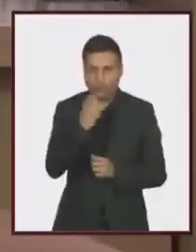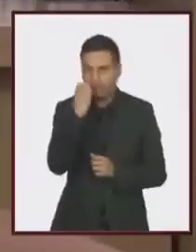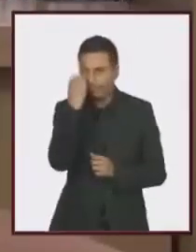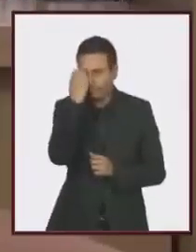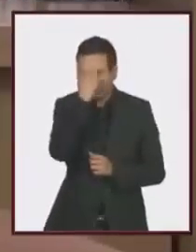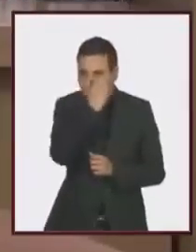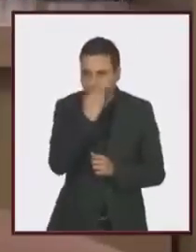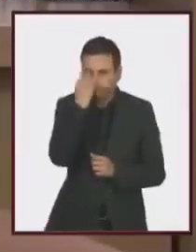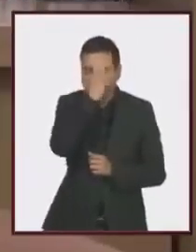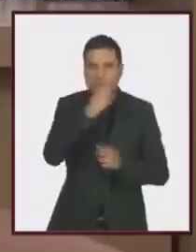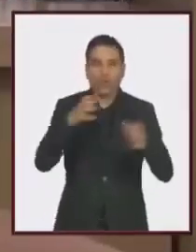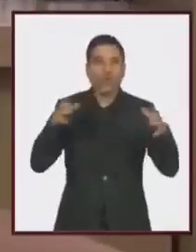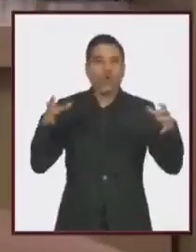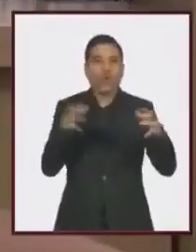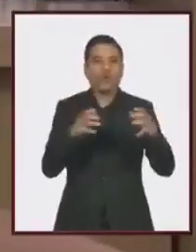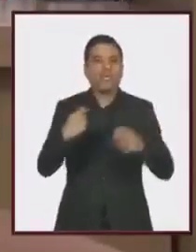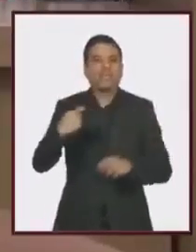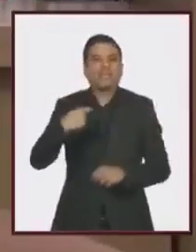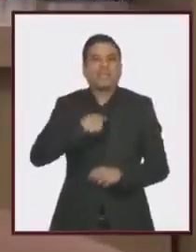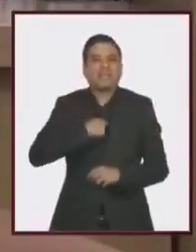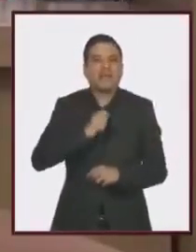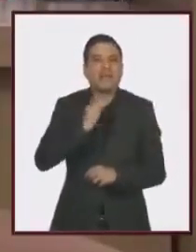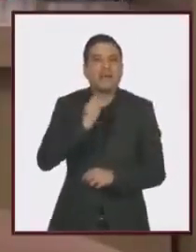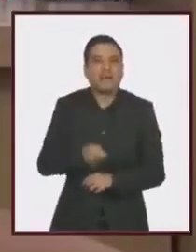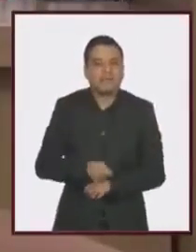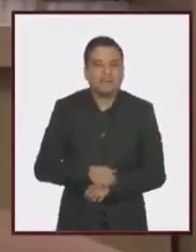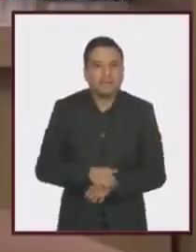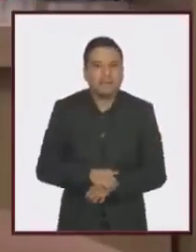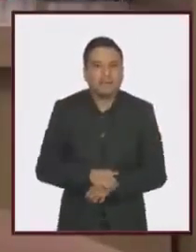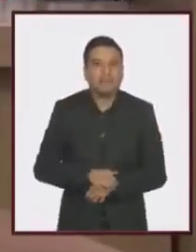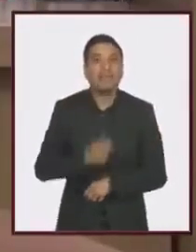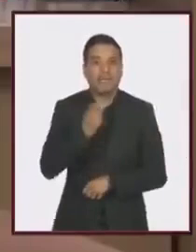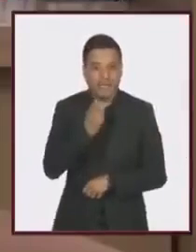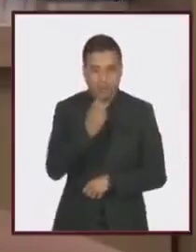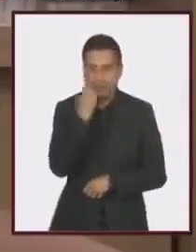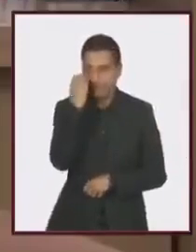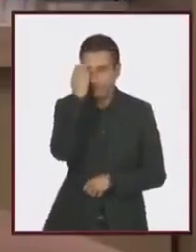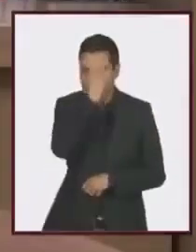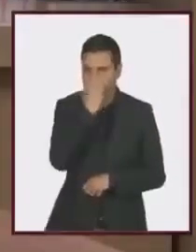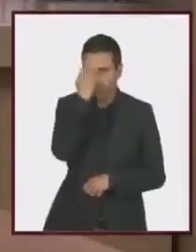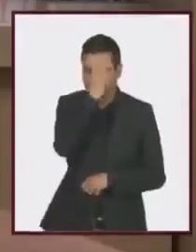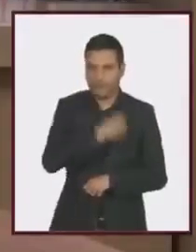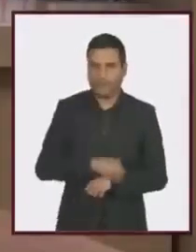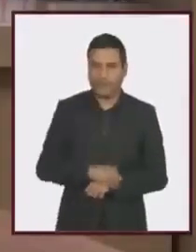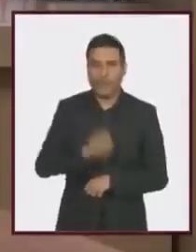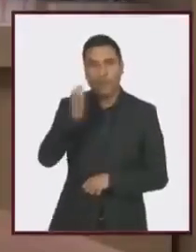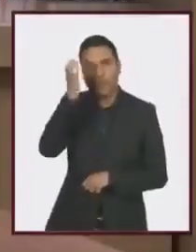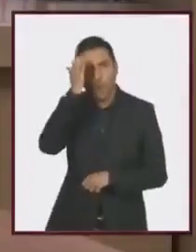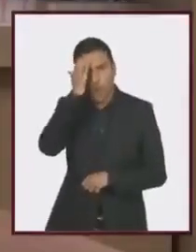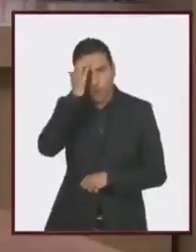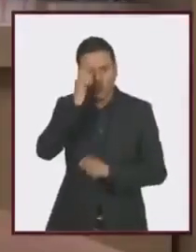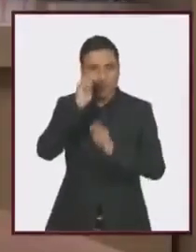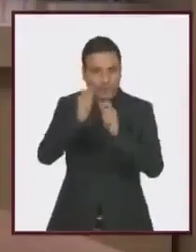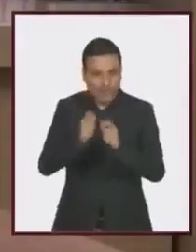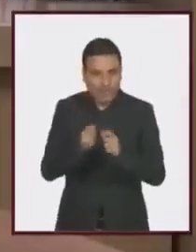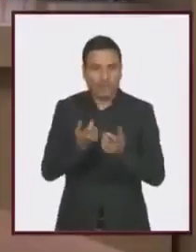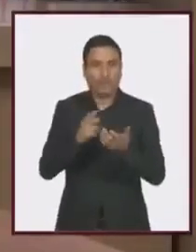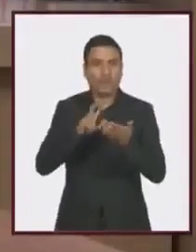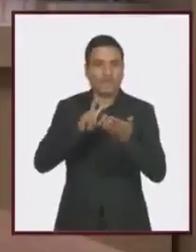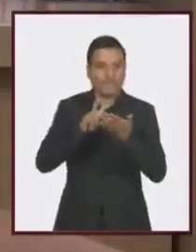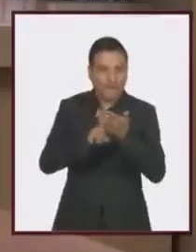dan identidad a esa comunidad. Pero no solamente cuáles son los conocimientos y valores, sino también cuáles son